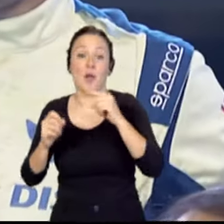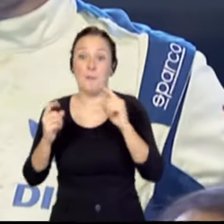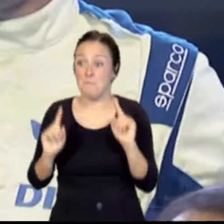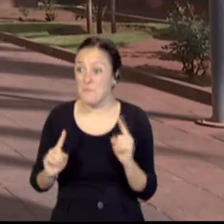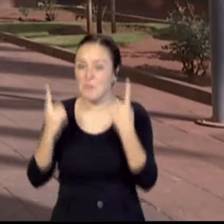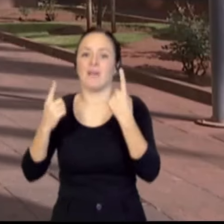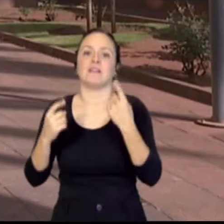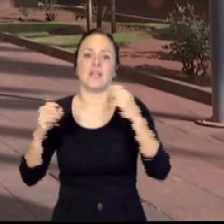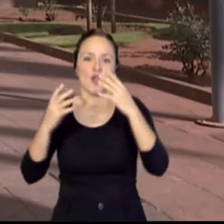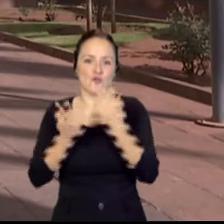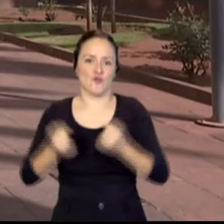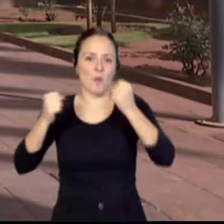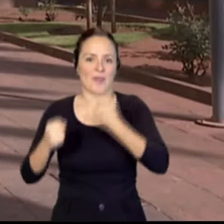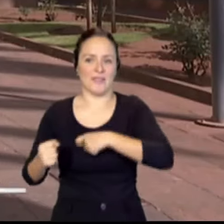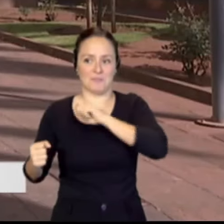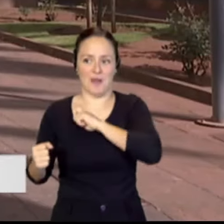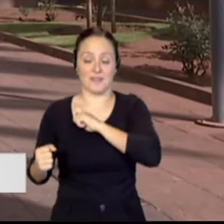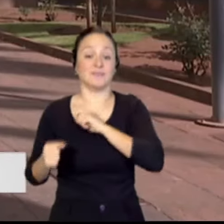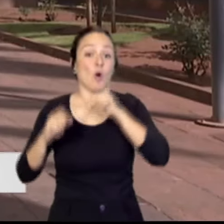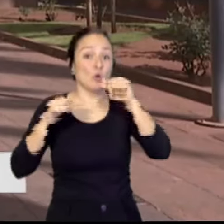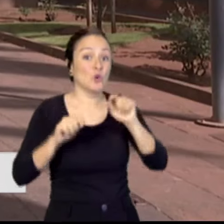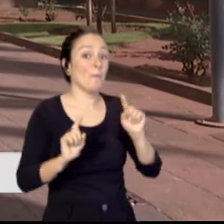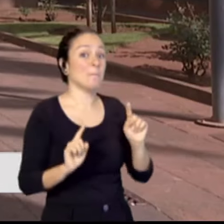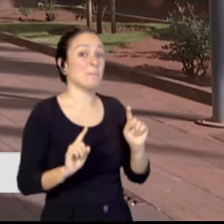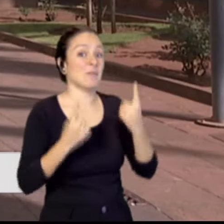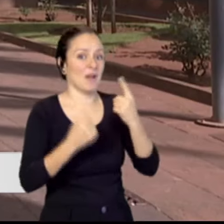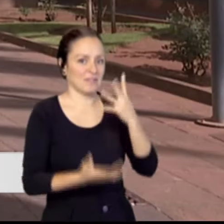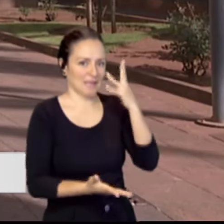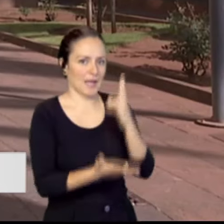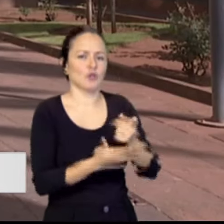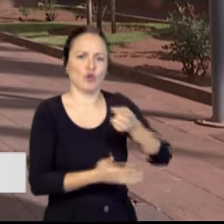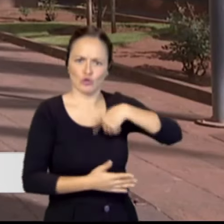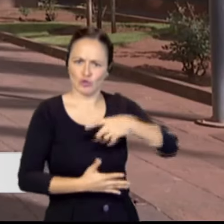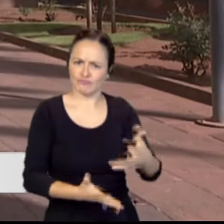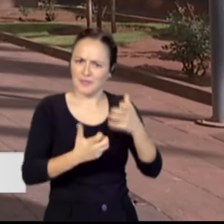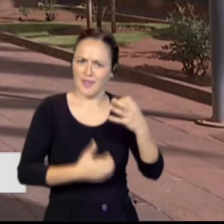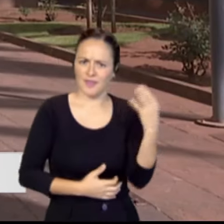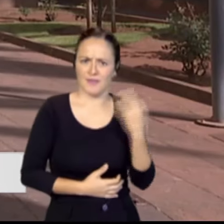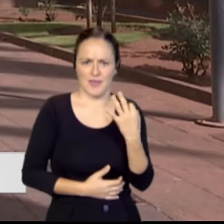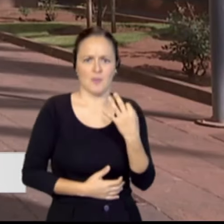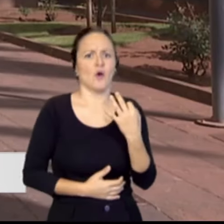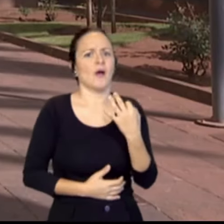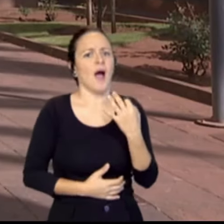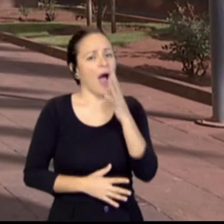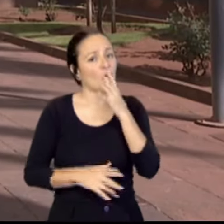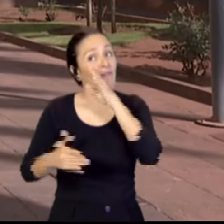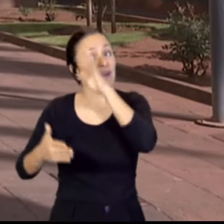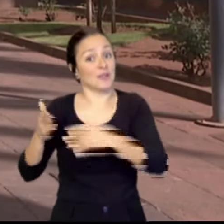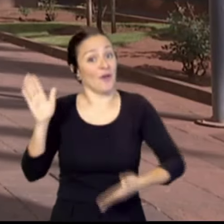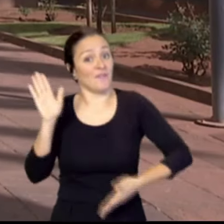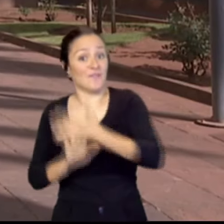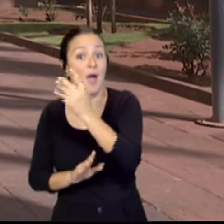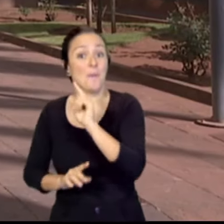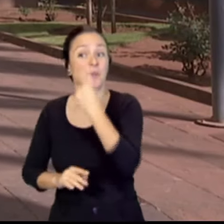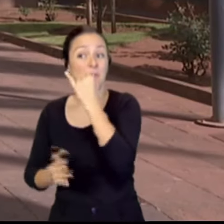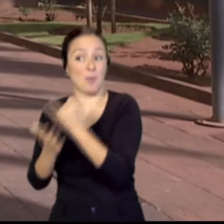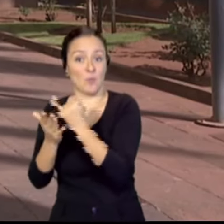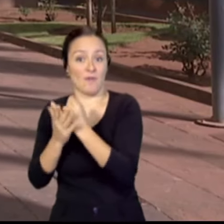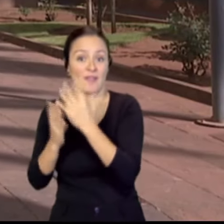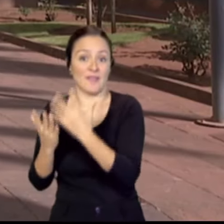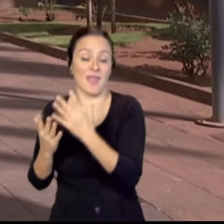copa de España era un reto que que nos lo merecíamos y y bueno vamos a desplazarnos a Barcelona la primera prueba del Campeonato de España